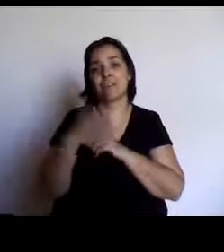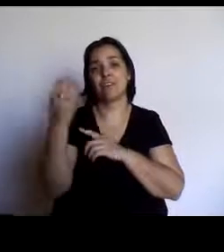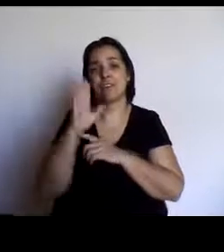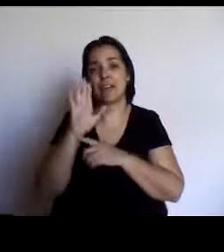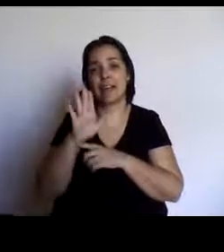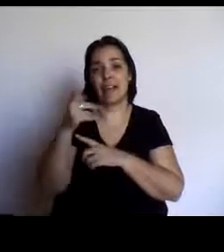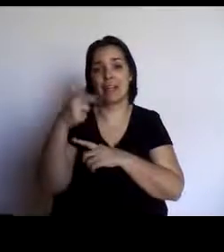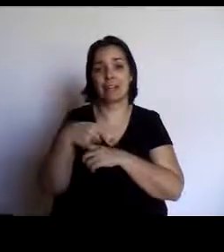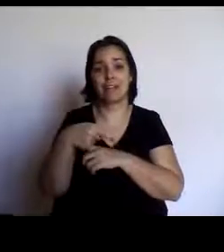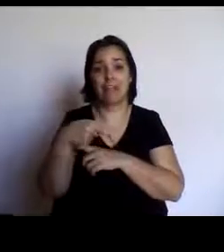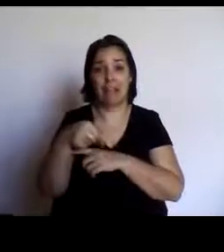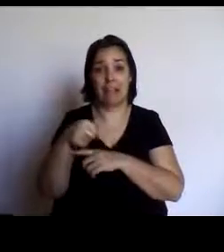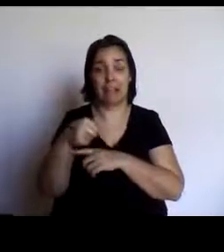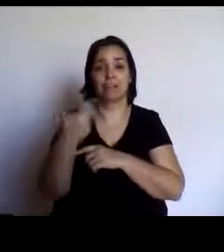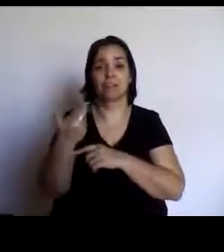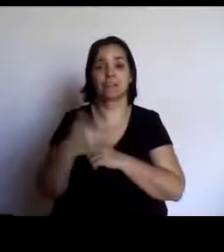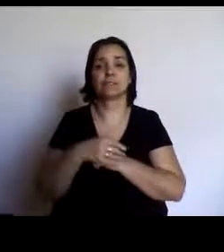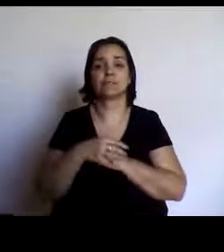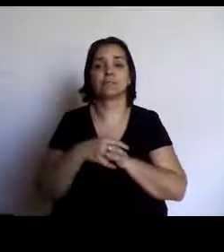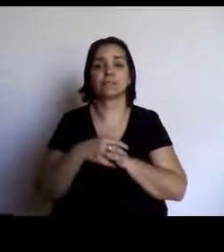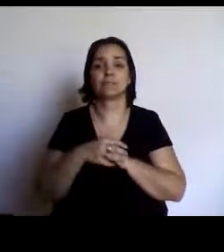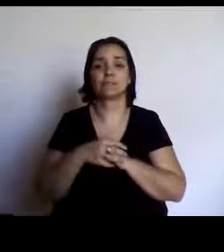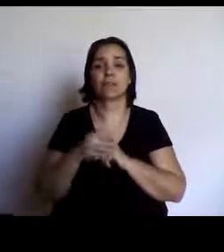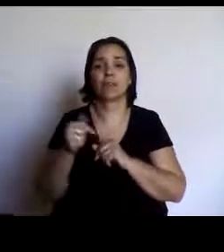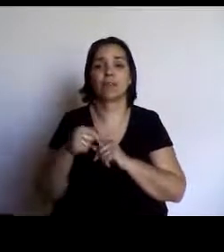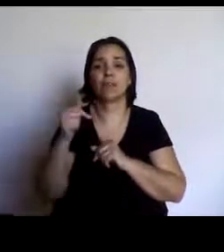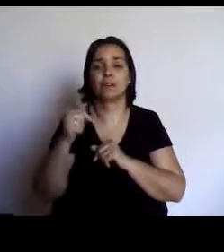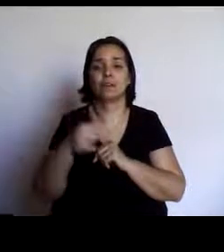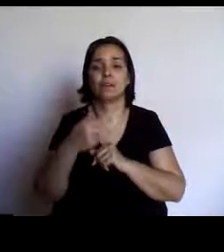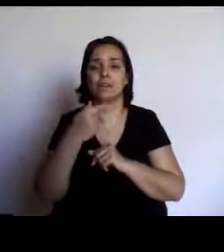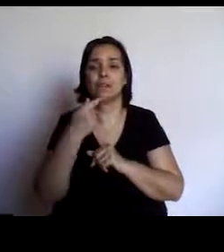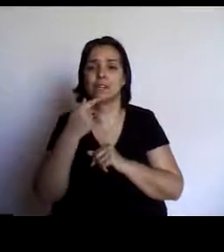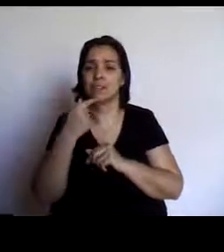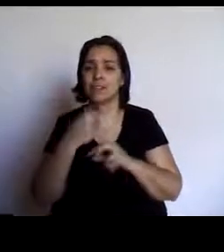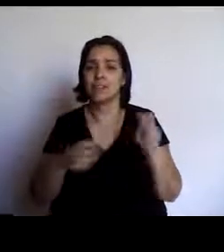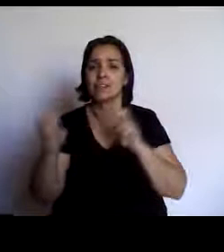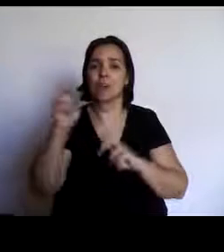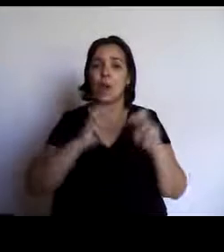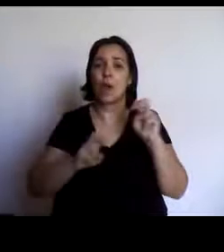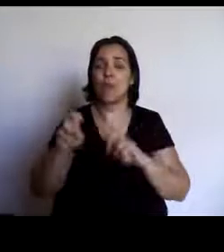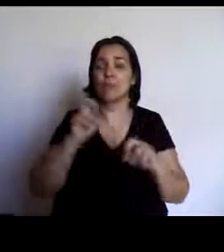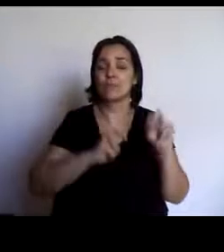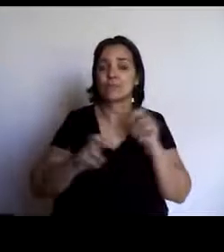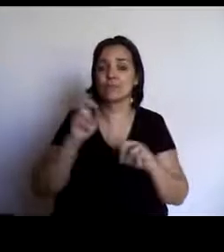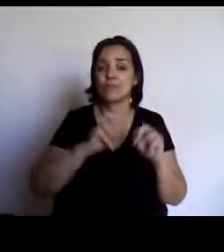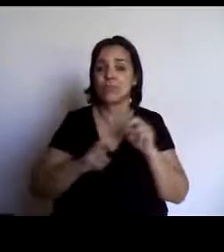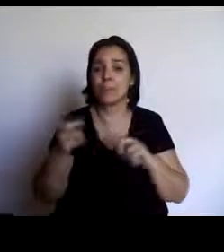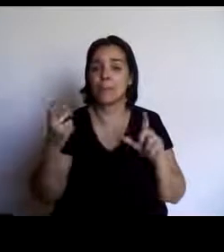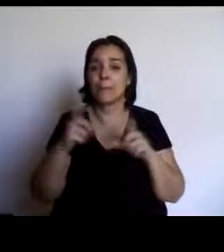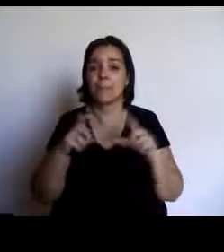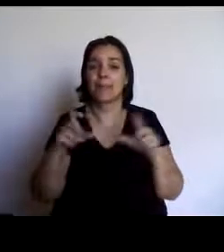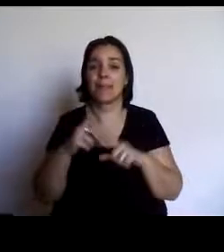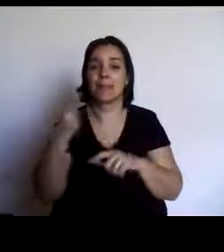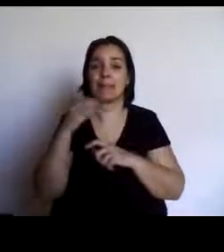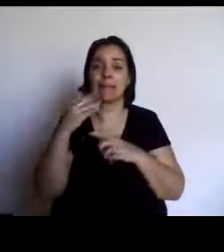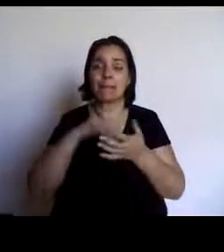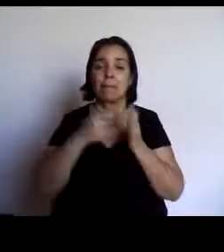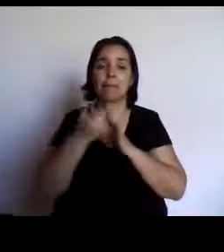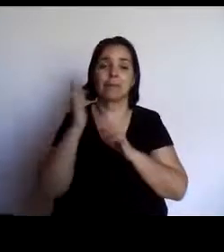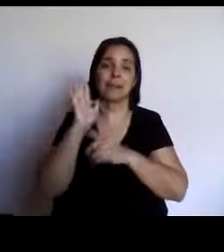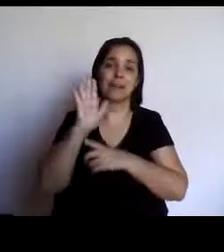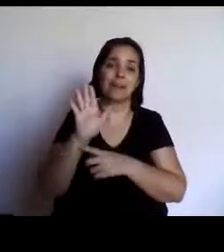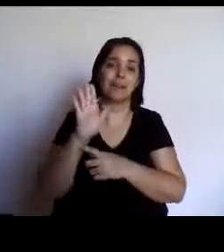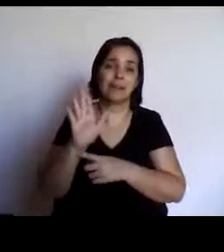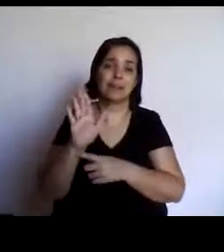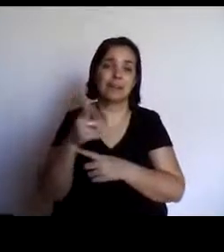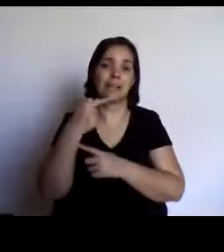Bruselas, teniendo también utilidad para la búsqueda de socios europeos en la presentación de proyectos. La asistencia